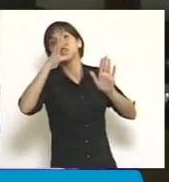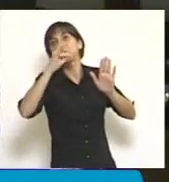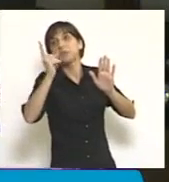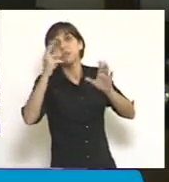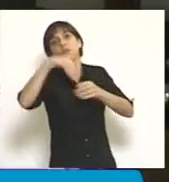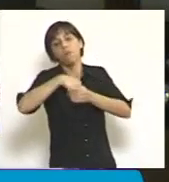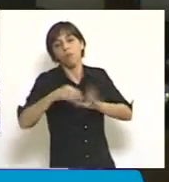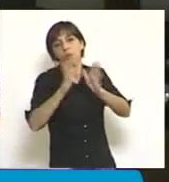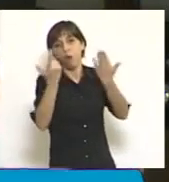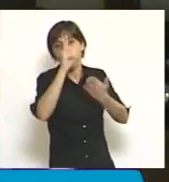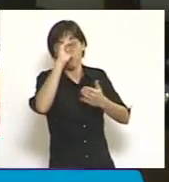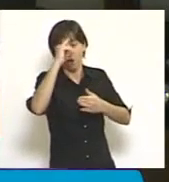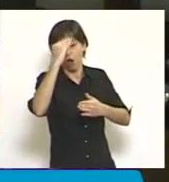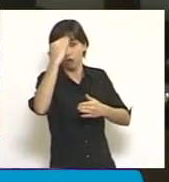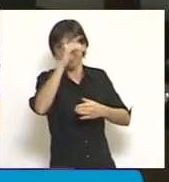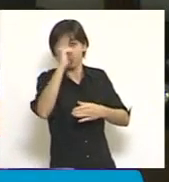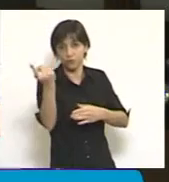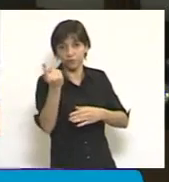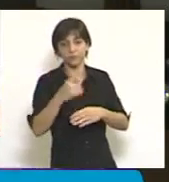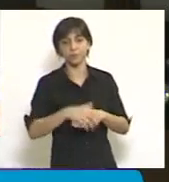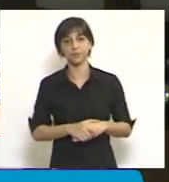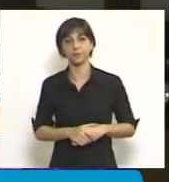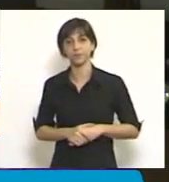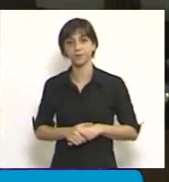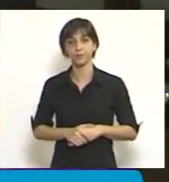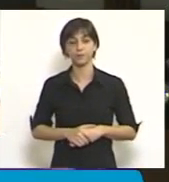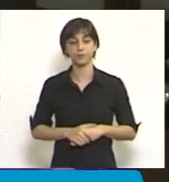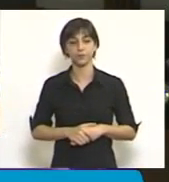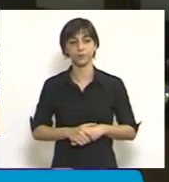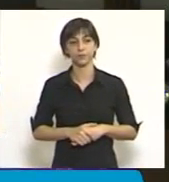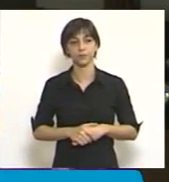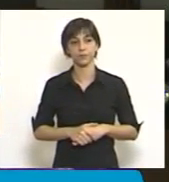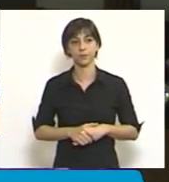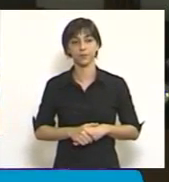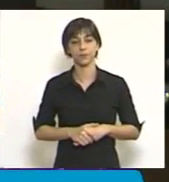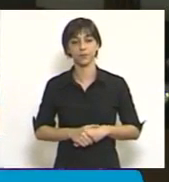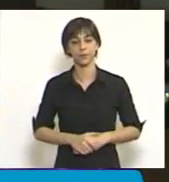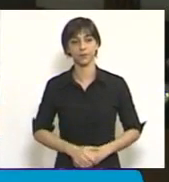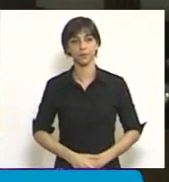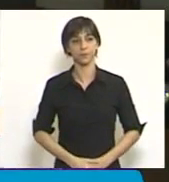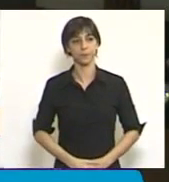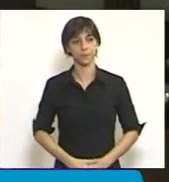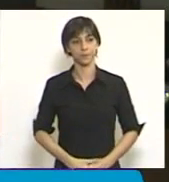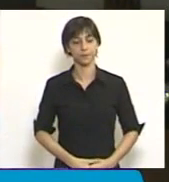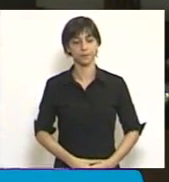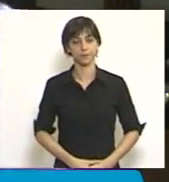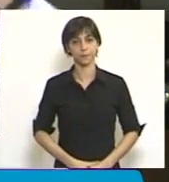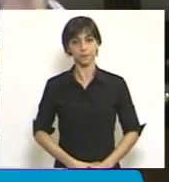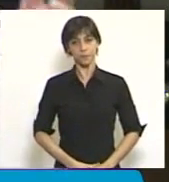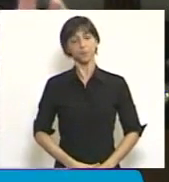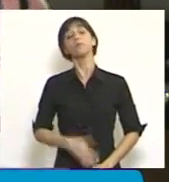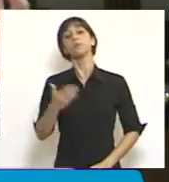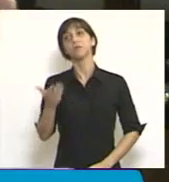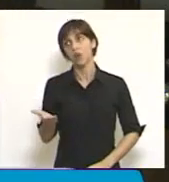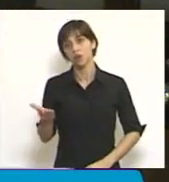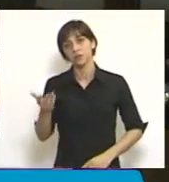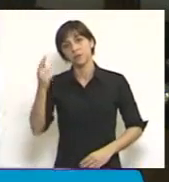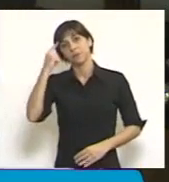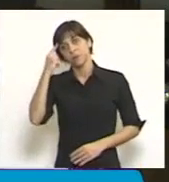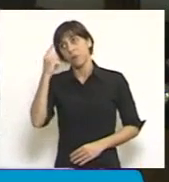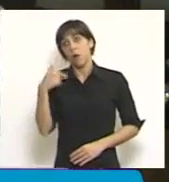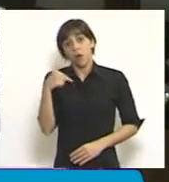Magistratura no seleccione a los candidatos a conjueces mediante un concurso público de oposición y antecedentes, no está